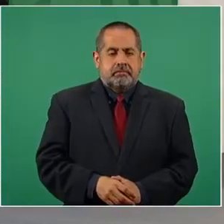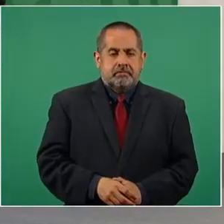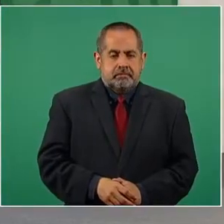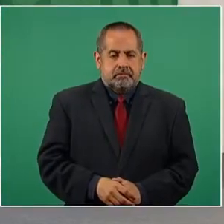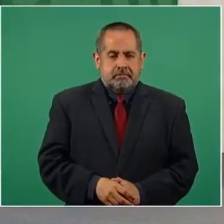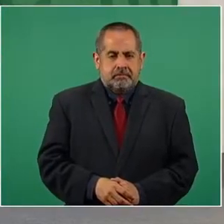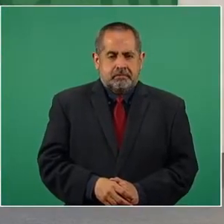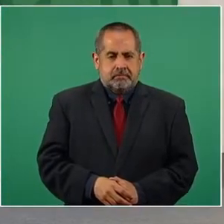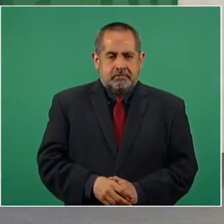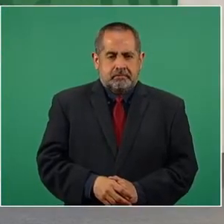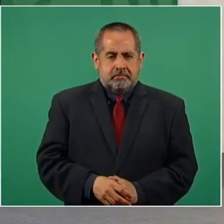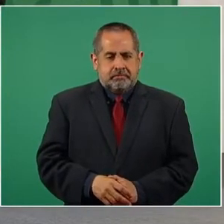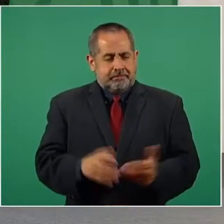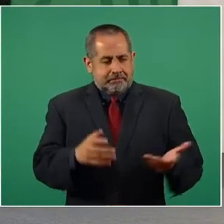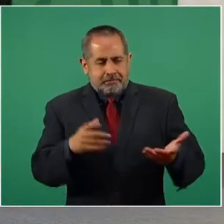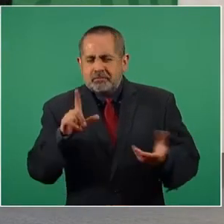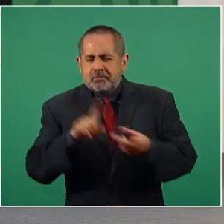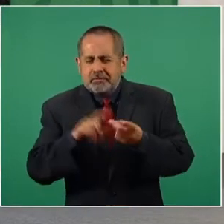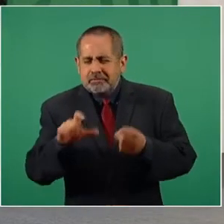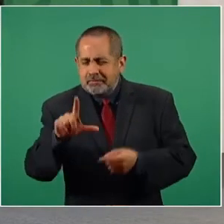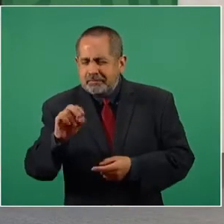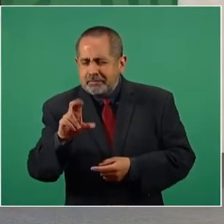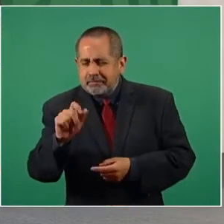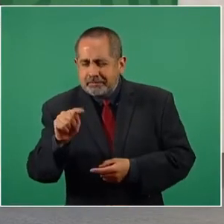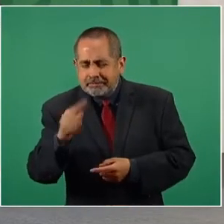¿A dónde está Loreta? ¡Ah!